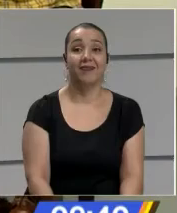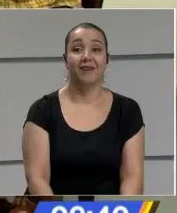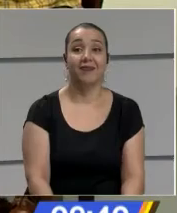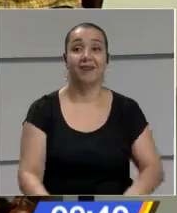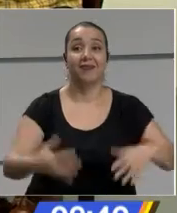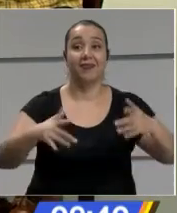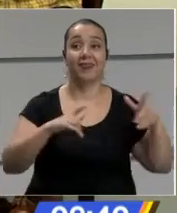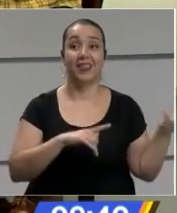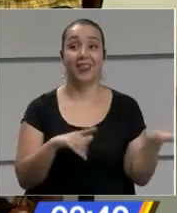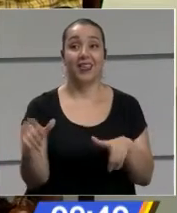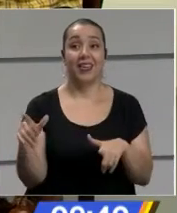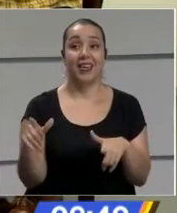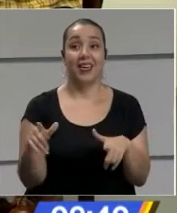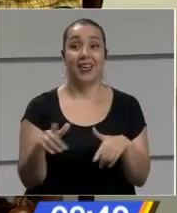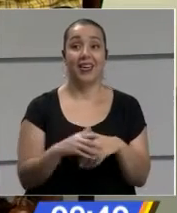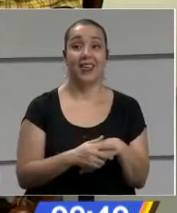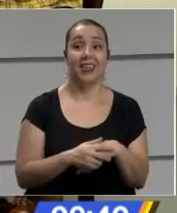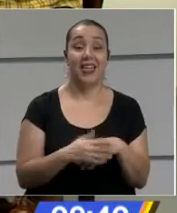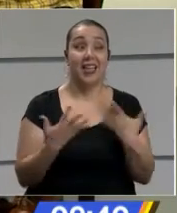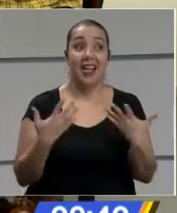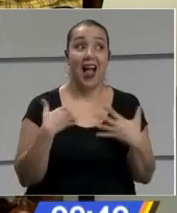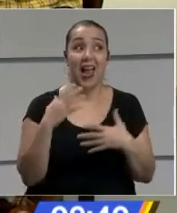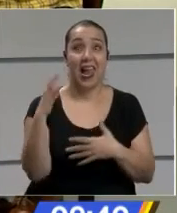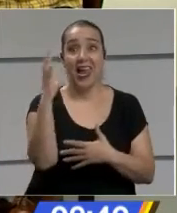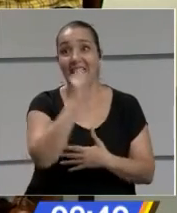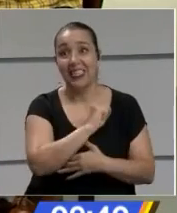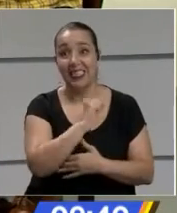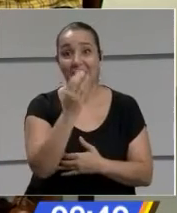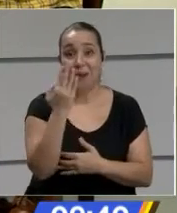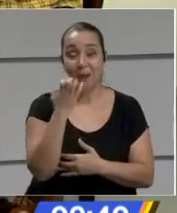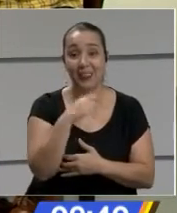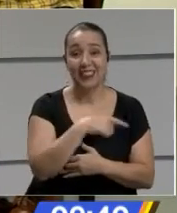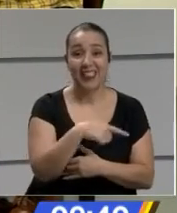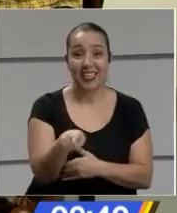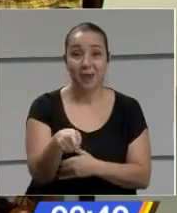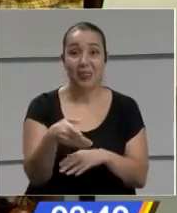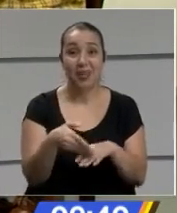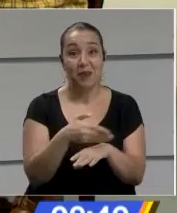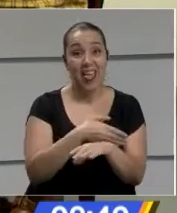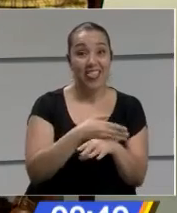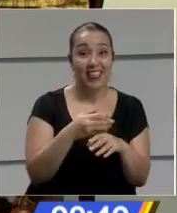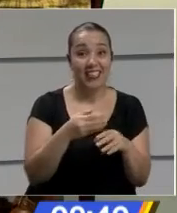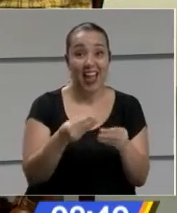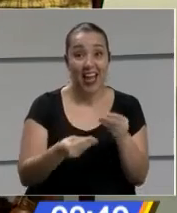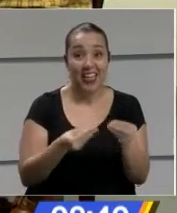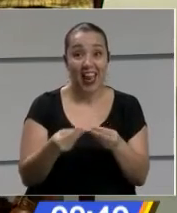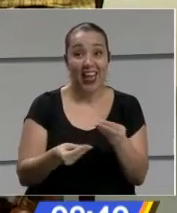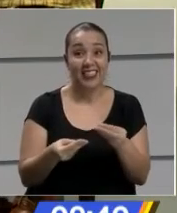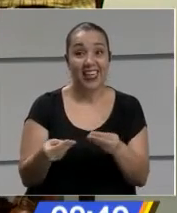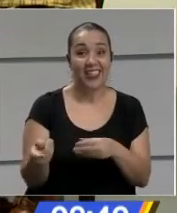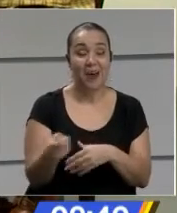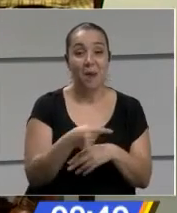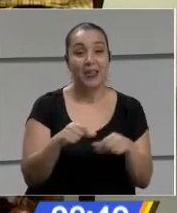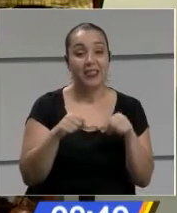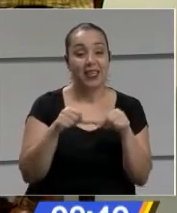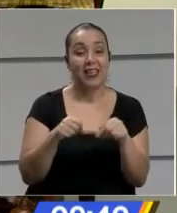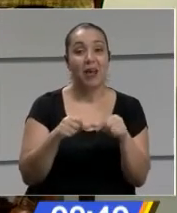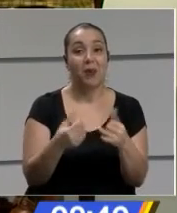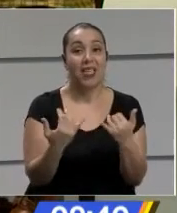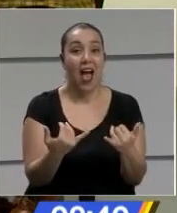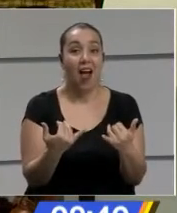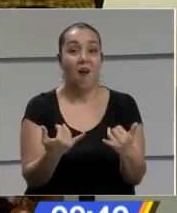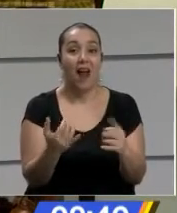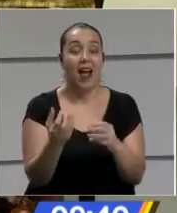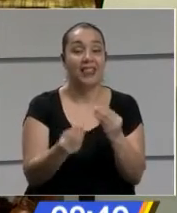¿Listo? Regresamos. Nos agarraron infragantes porque estábamos adelantando parte del trabajo que seguimos ahora